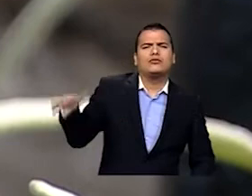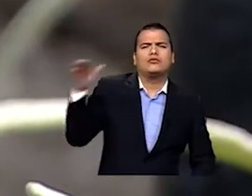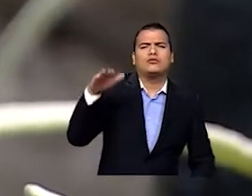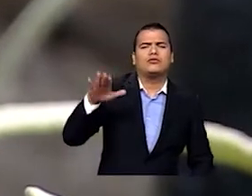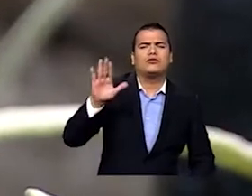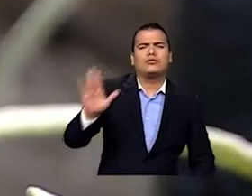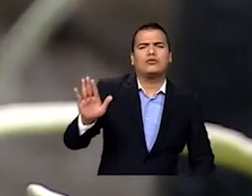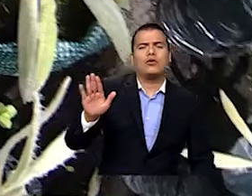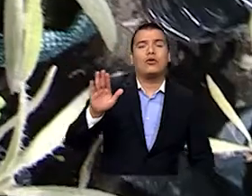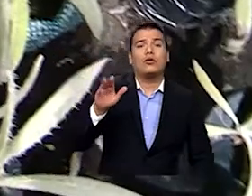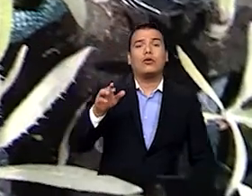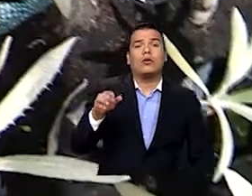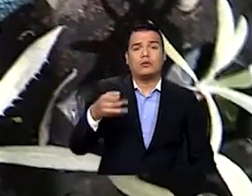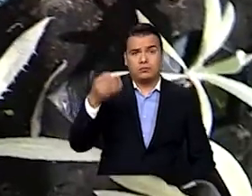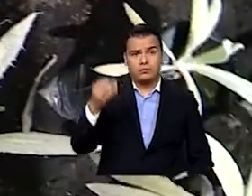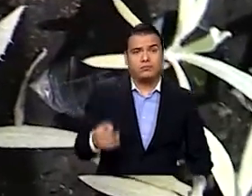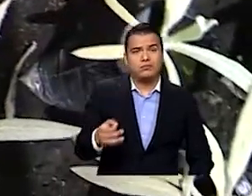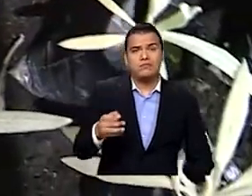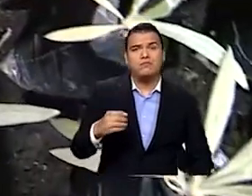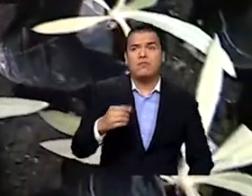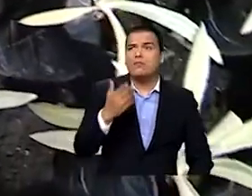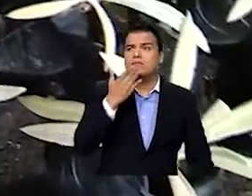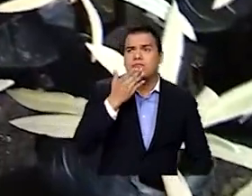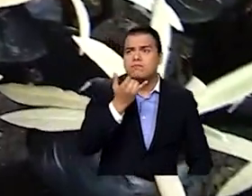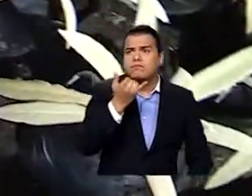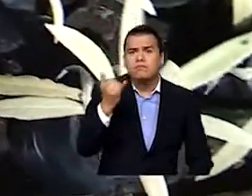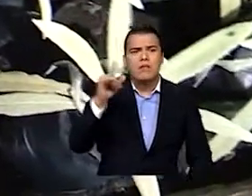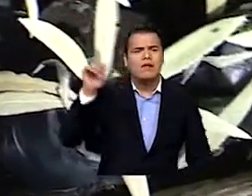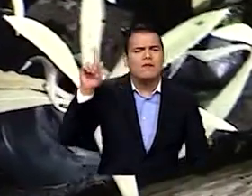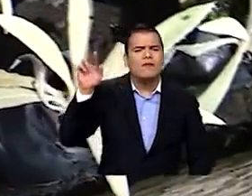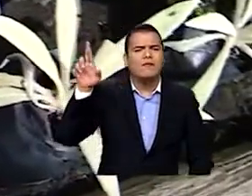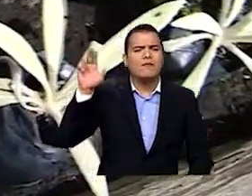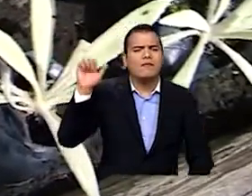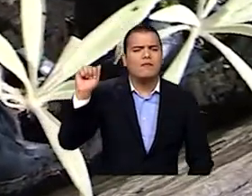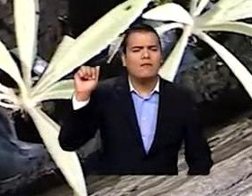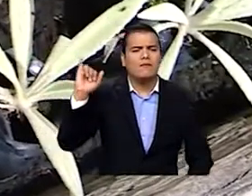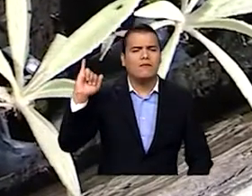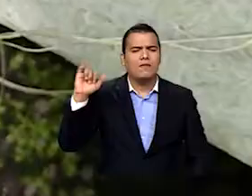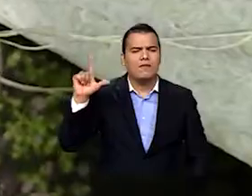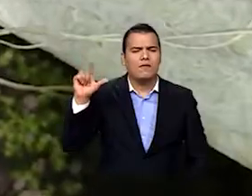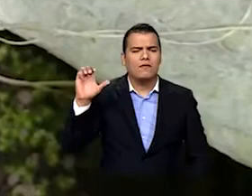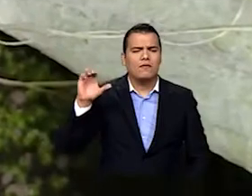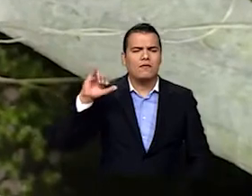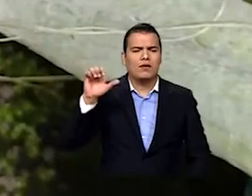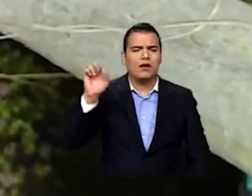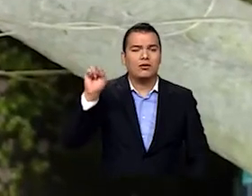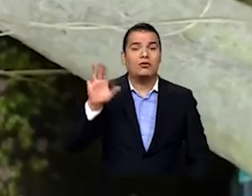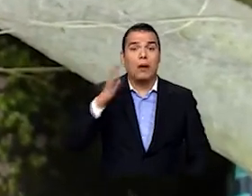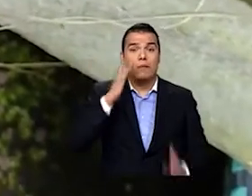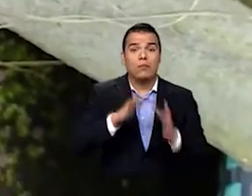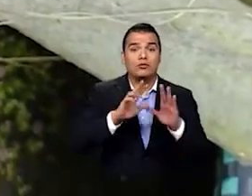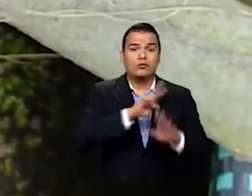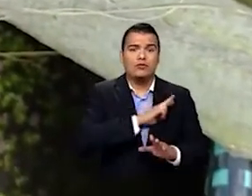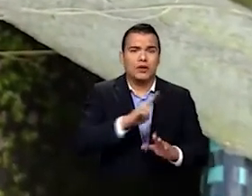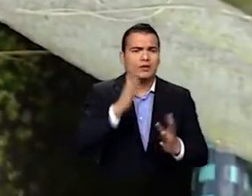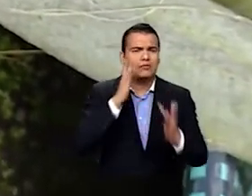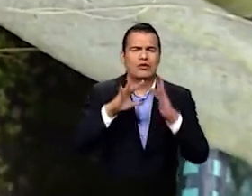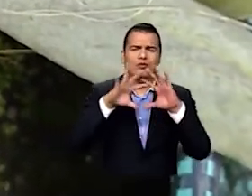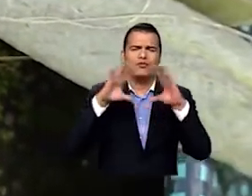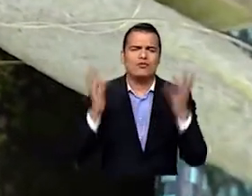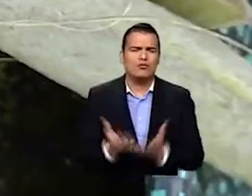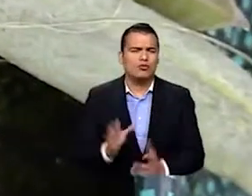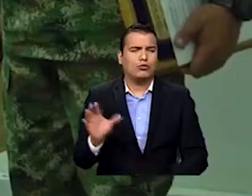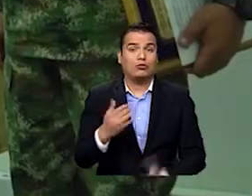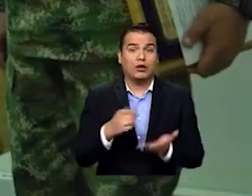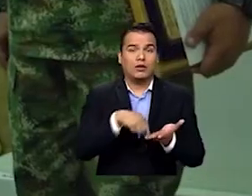subpáramo, las plántulas de frailejón que necesitamos, no solamente para la región del Valle del Cauca, sino para la humanidad entera. Los